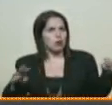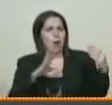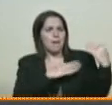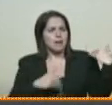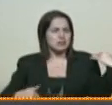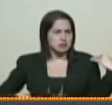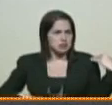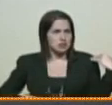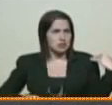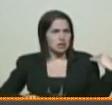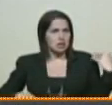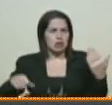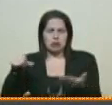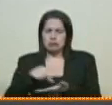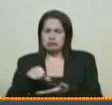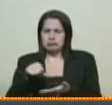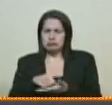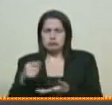de la asociación bancaria,